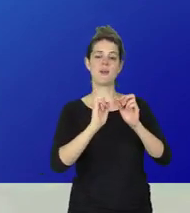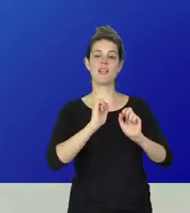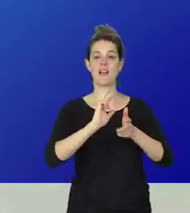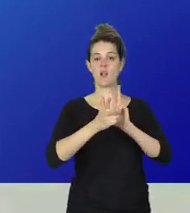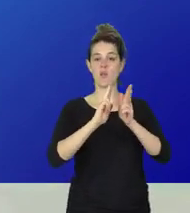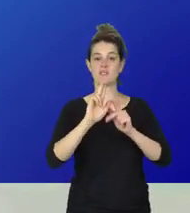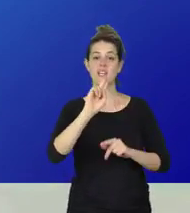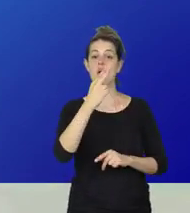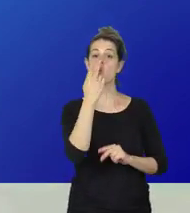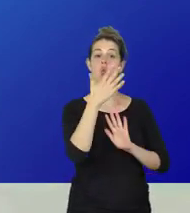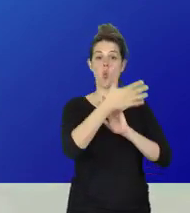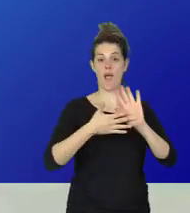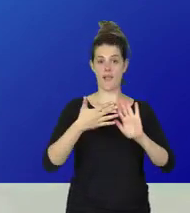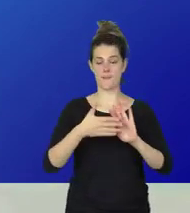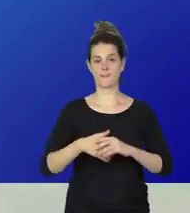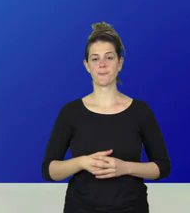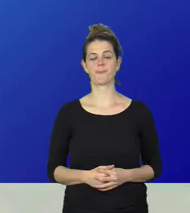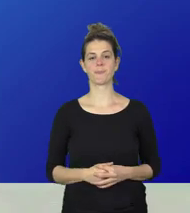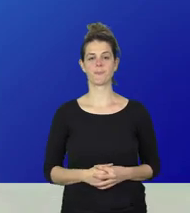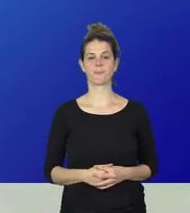Intérpretes de Lengua de Señas del Uruguay.